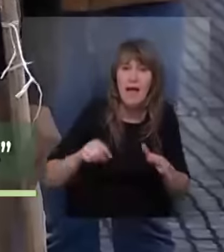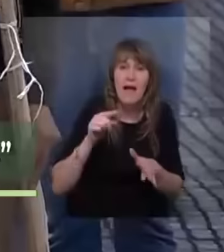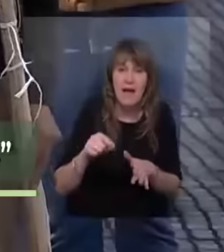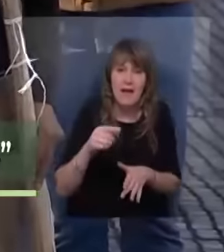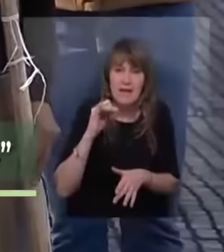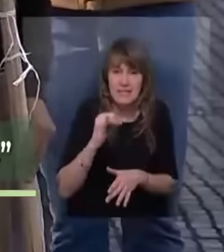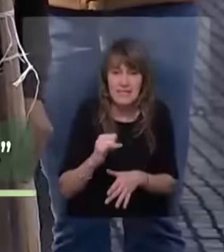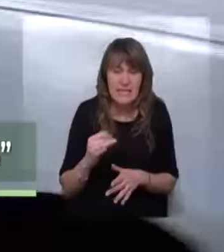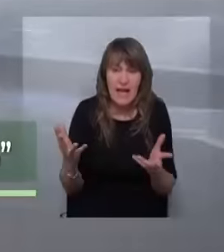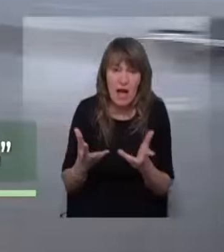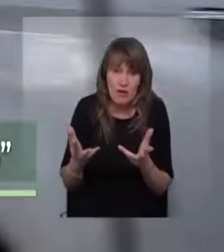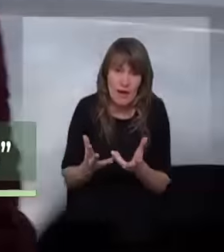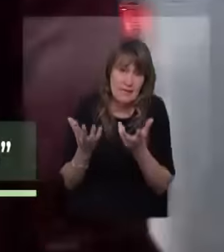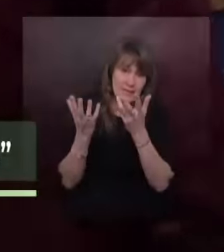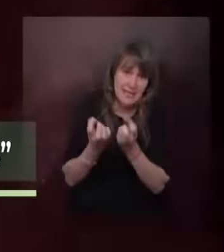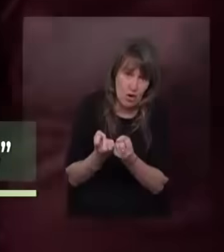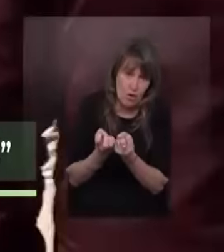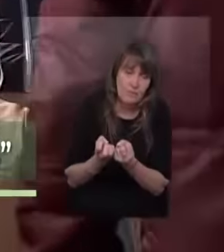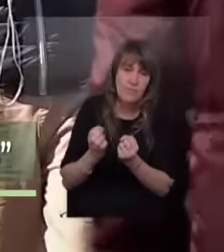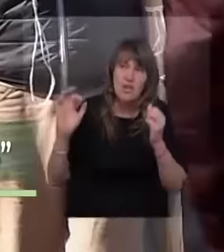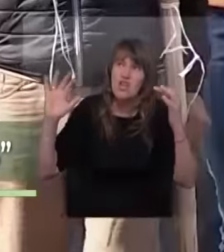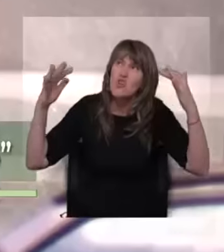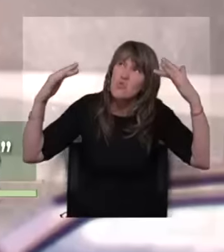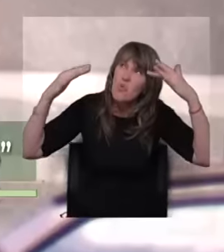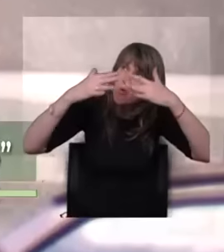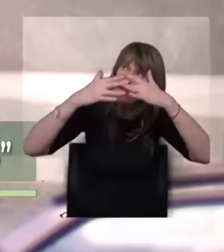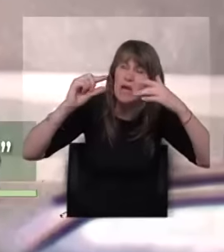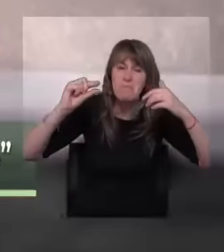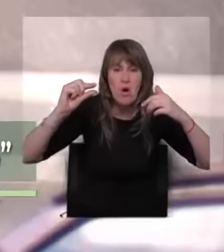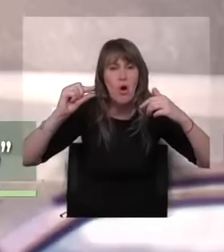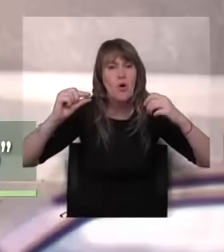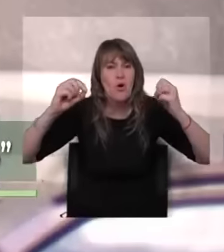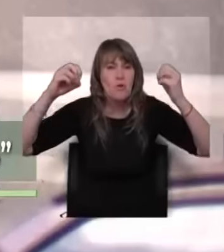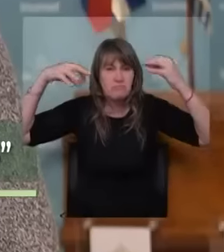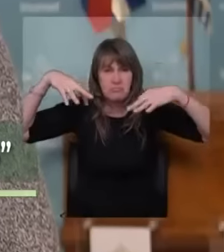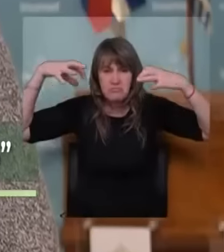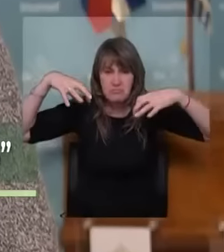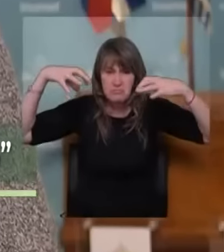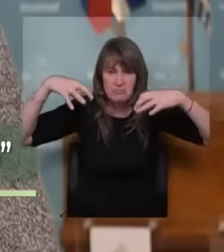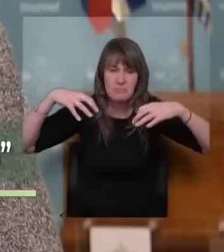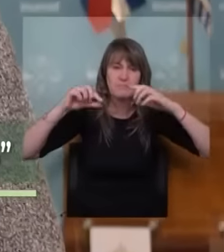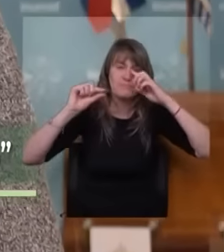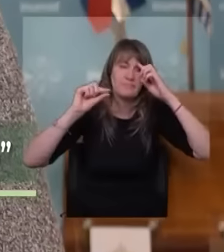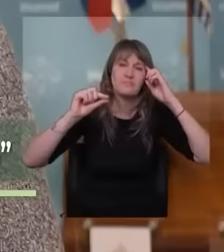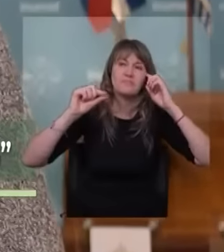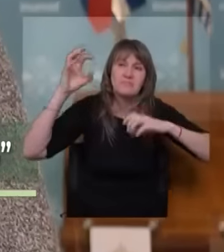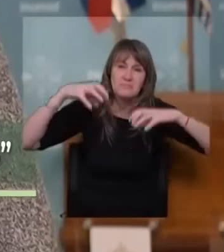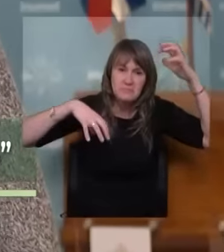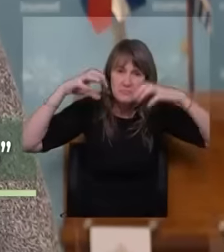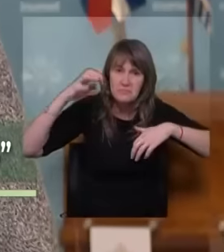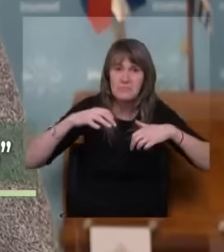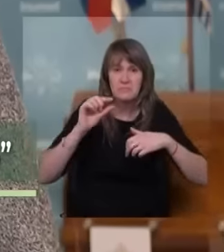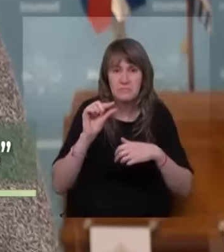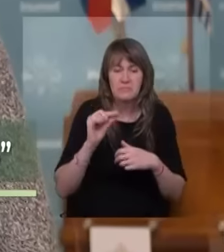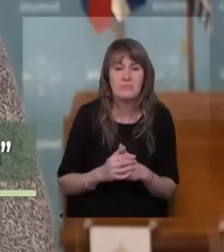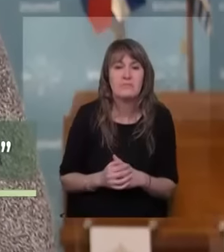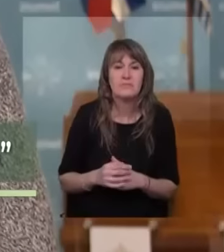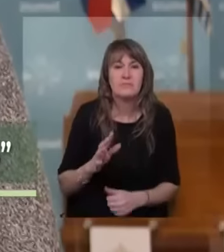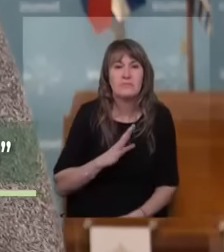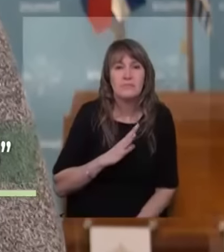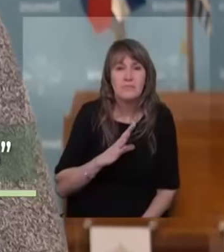seco no hay mucha nubosidad no hay un registro de precipitaciones o por lo menos un pronóstico de precipitaciones de momento y son